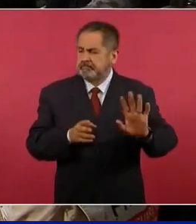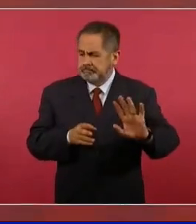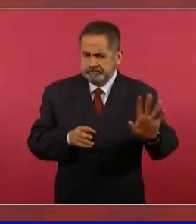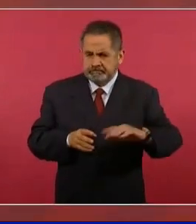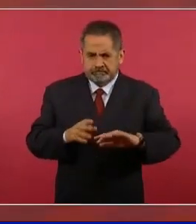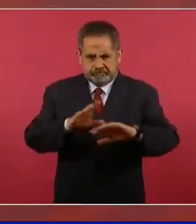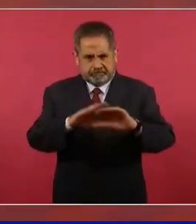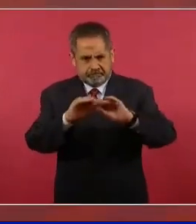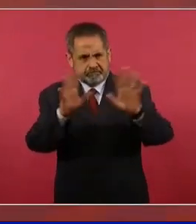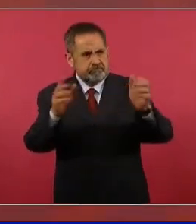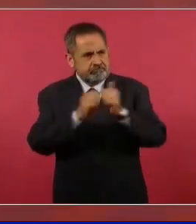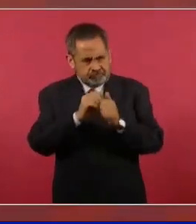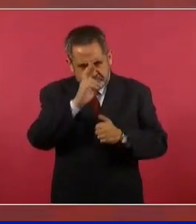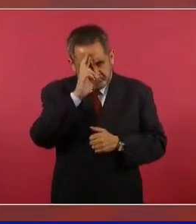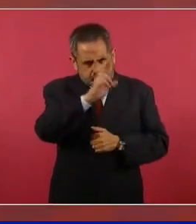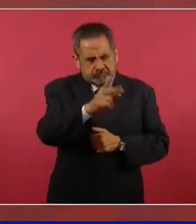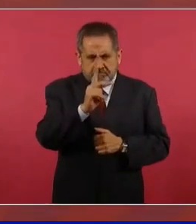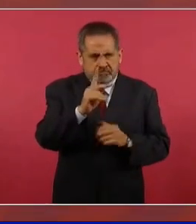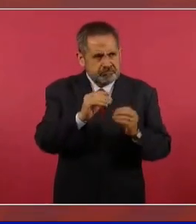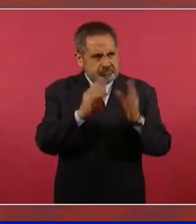con claridad, con respeto